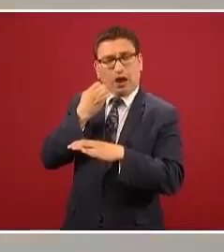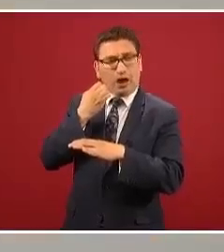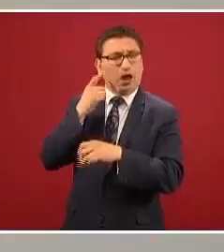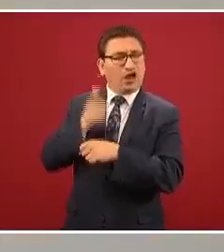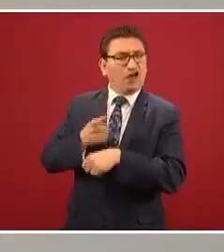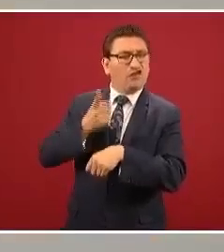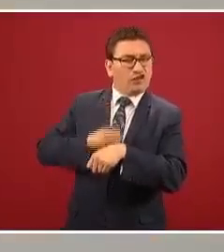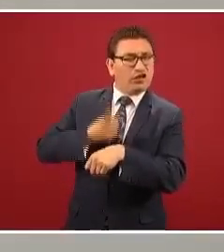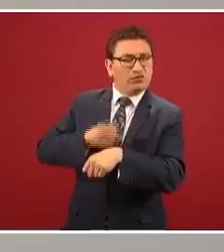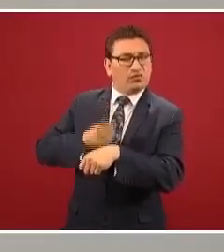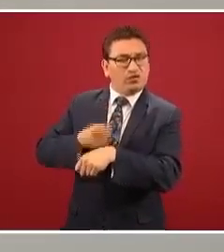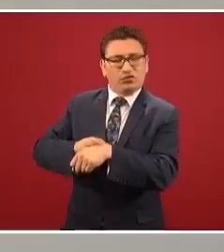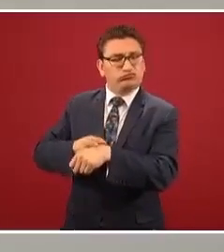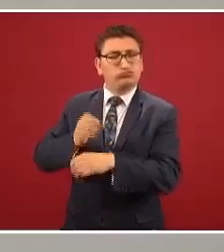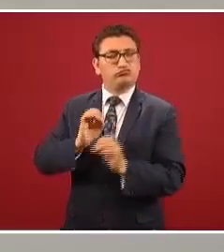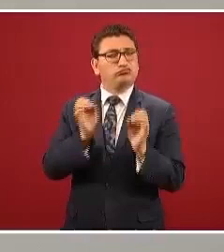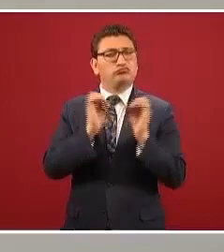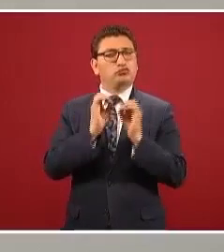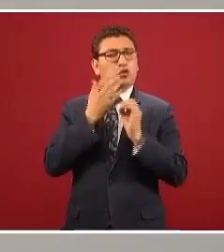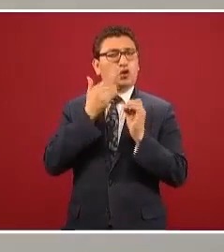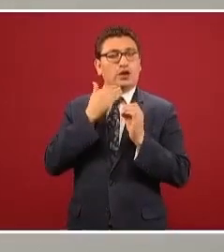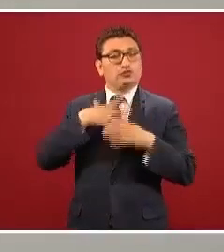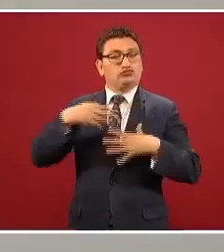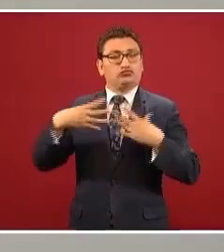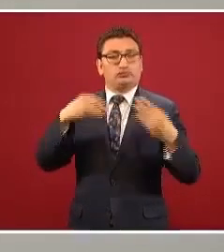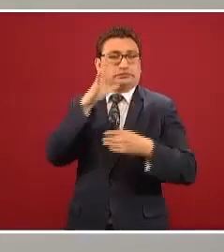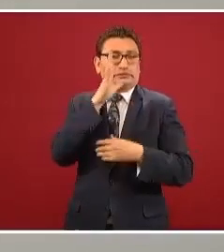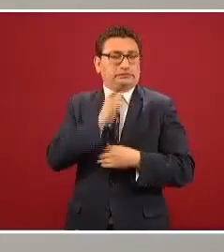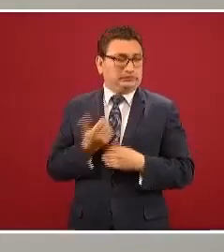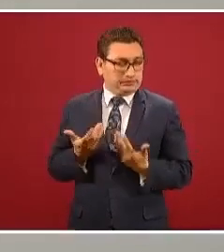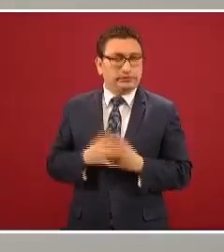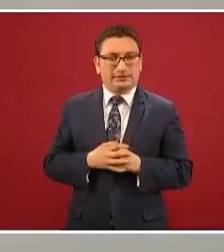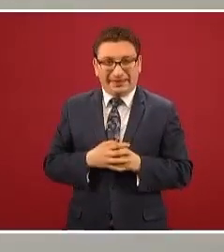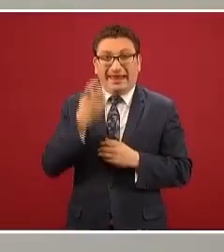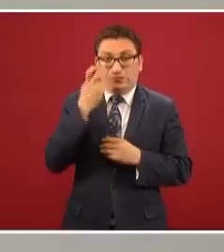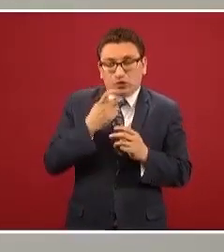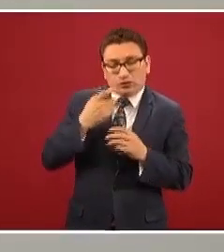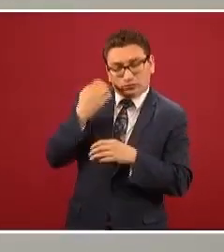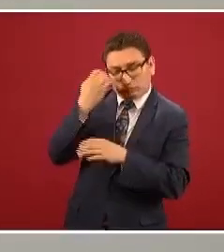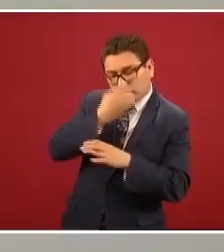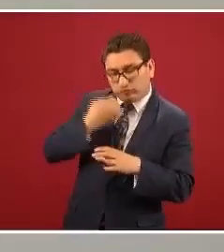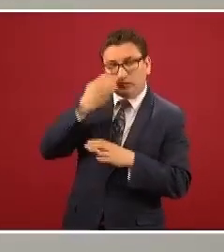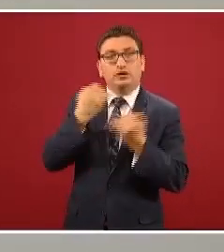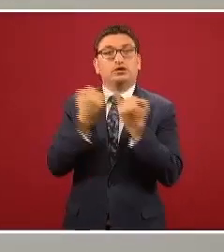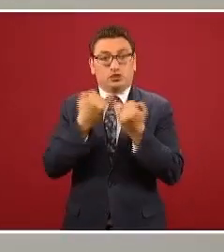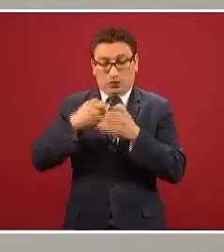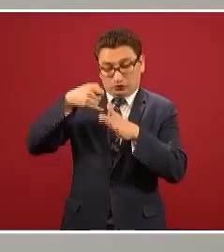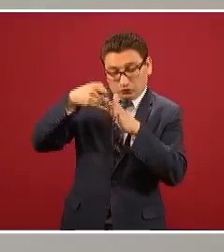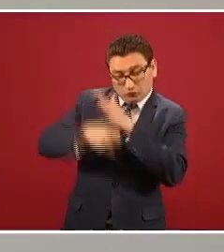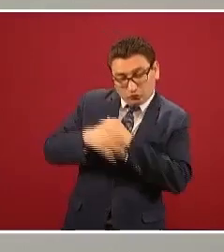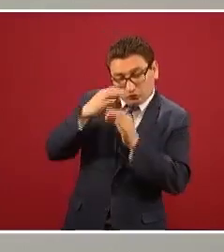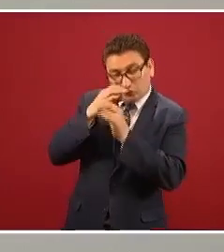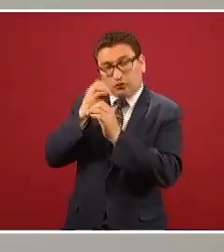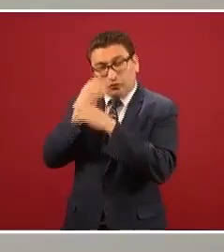que se ha agotado la posibilidad de transmisión. Las modelaciones matemáticas, que son estudios especializados sobre la